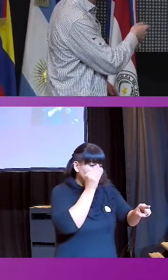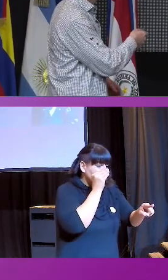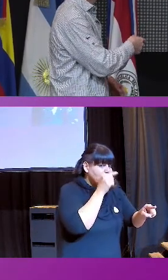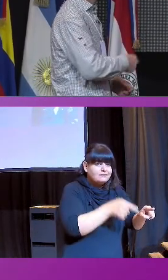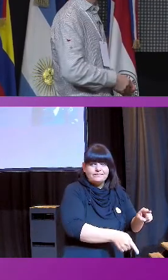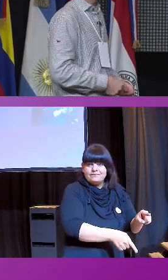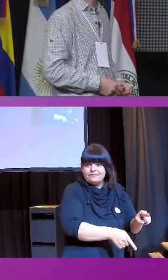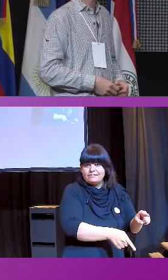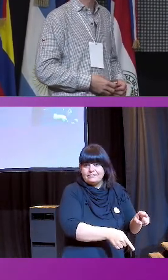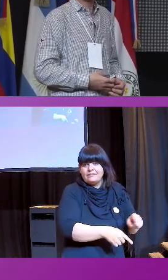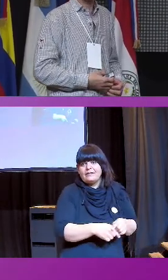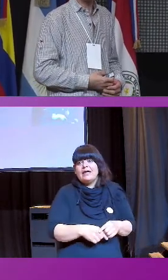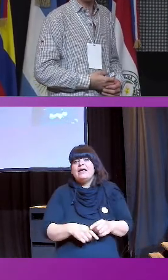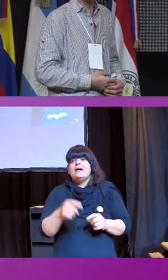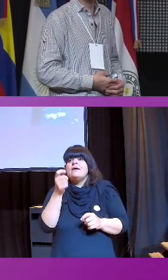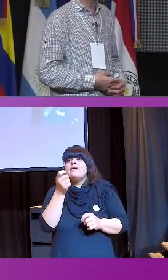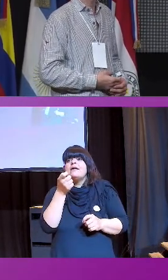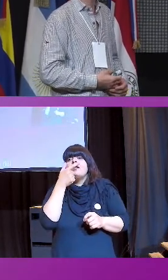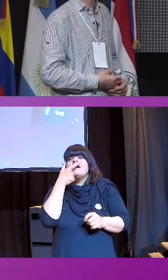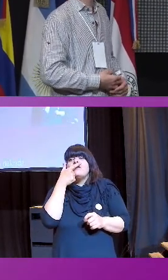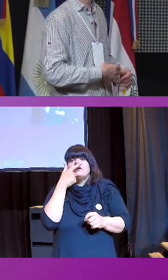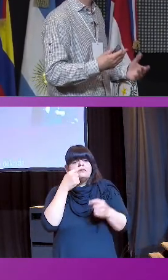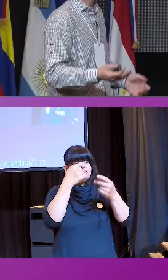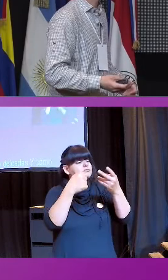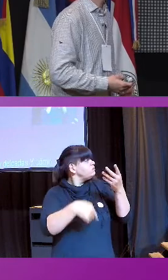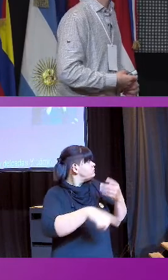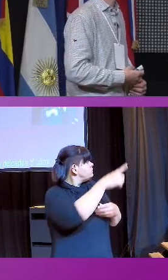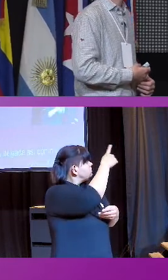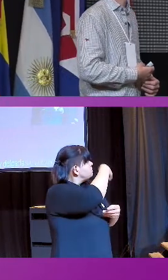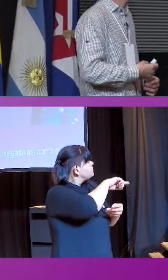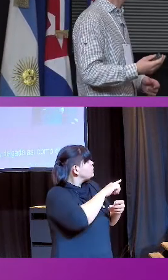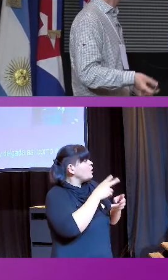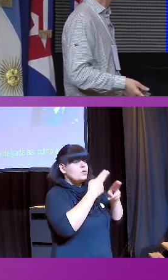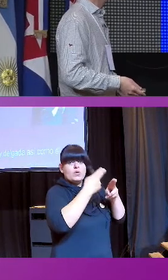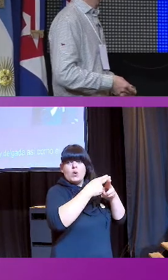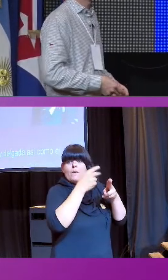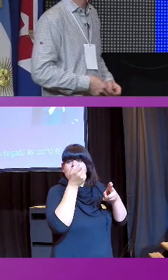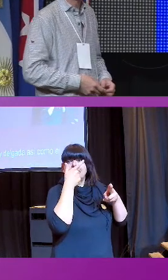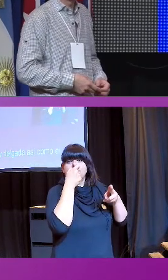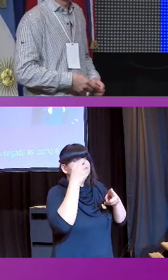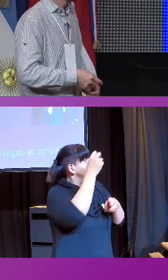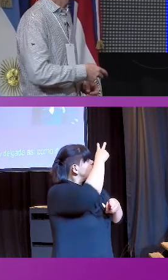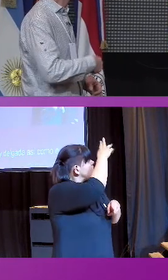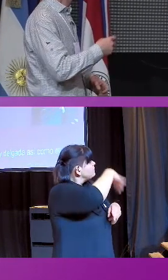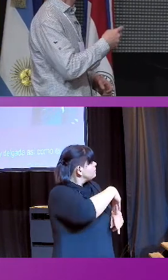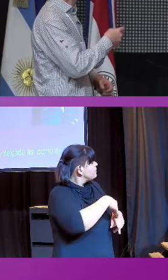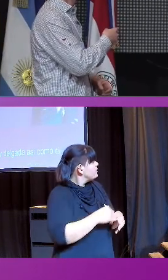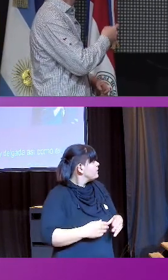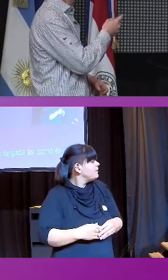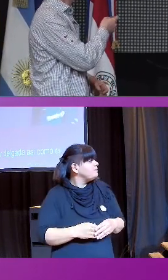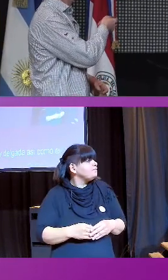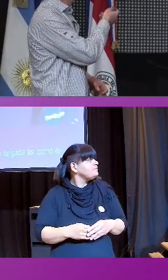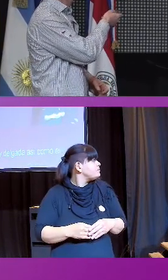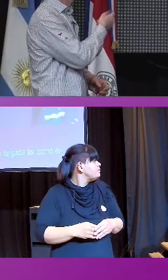como moduladores de glutamato y del GABA, así como el arbaclofeno, la N-cisteína, entre otros,